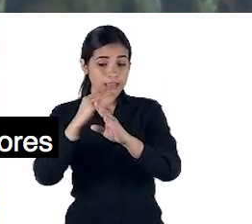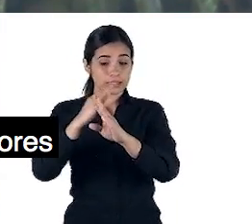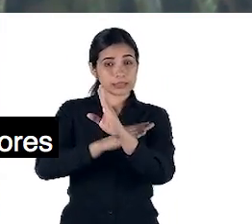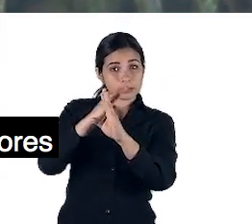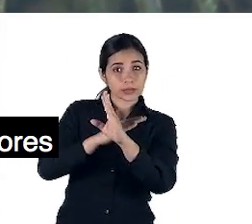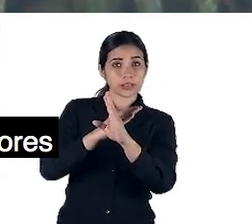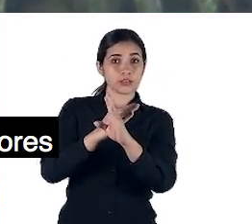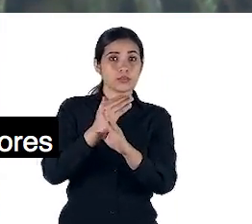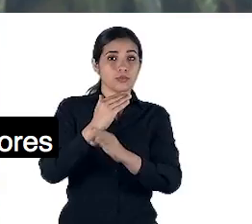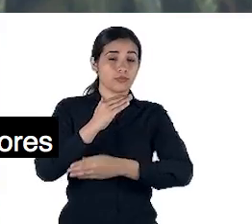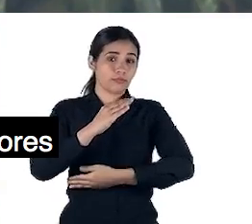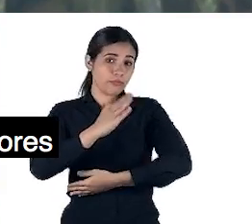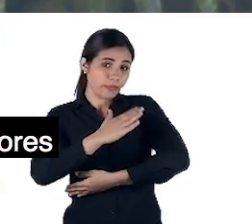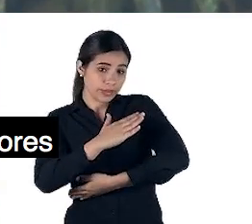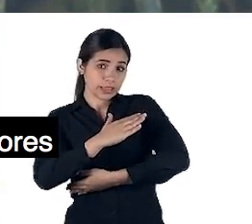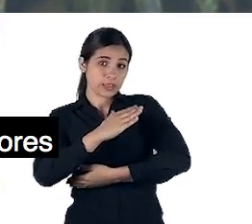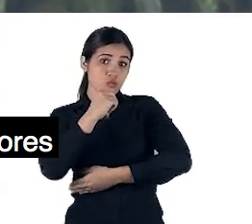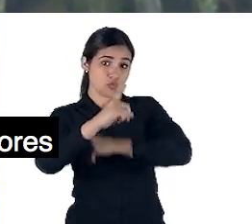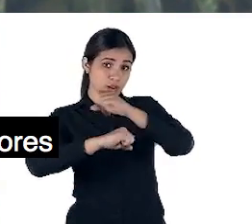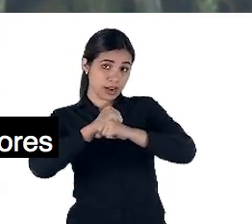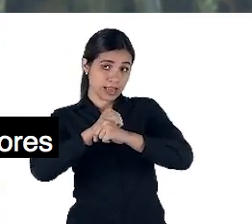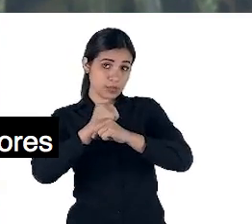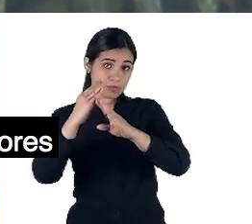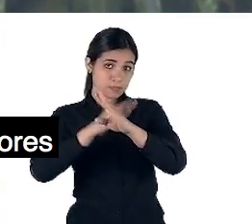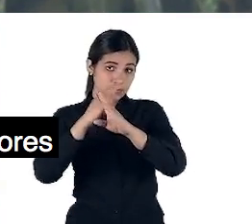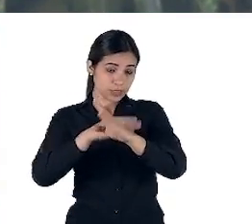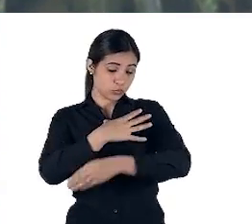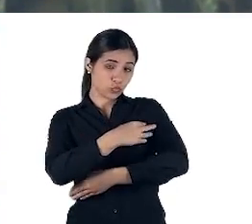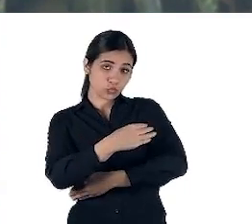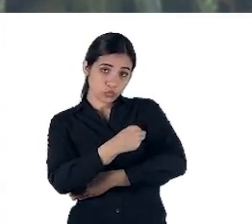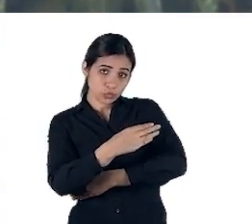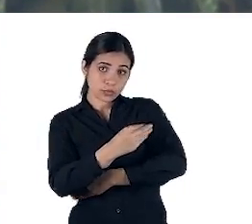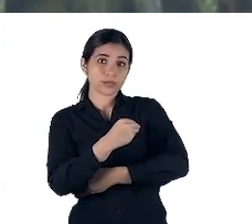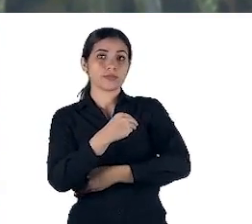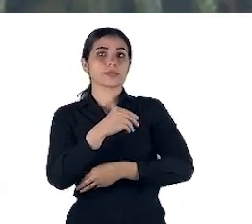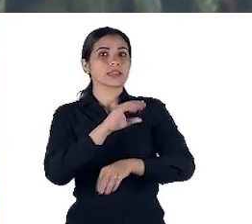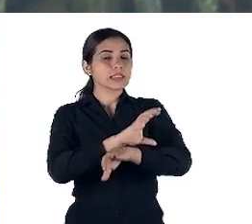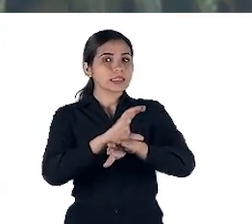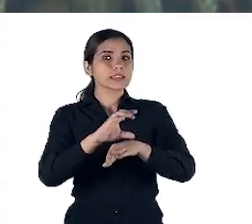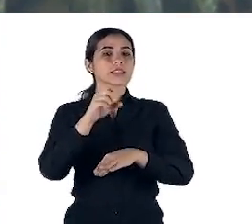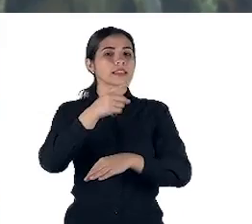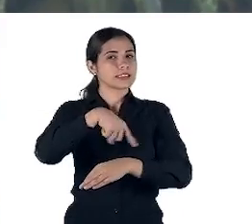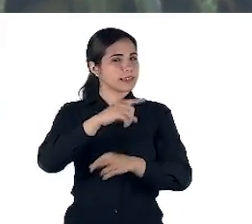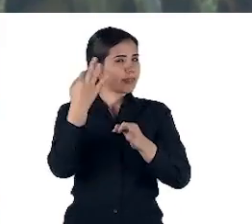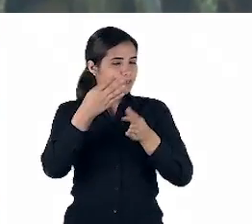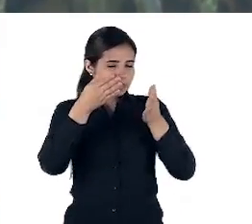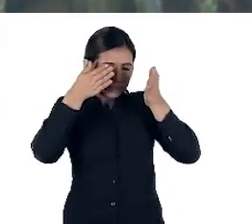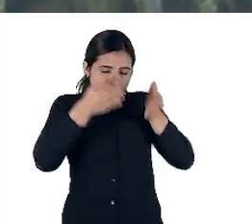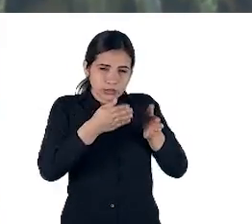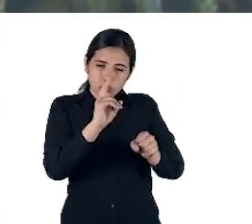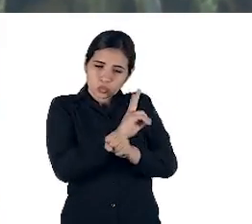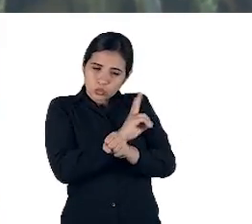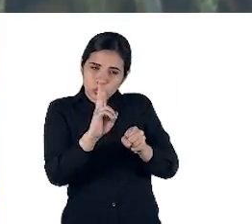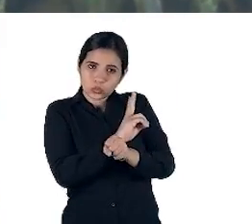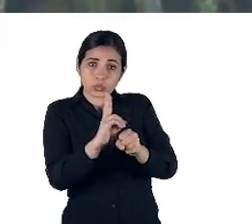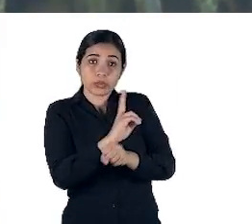o sea, los niños menores de 1 año, los lactantes menores de 1 año, son los que más debemos tener cuidado. Si el